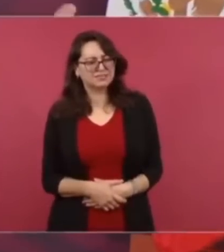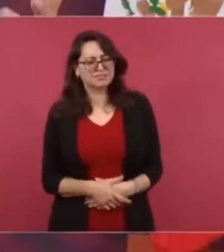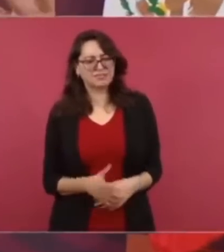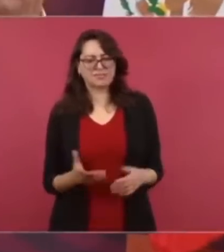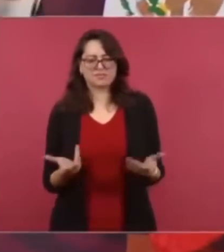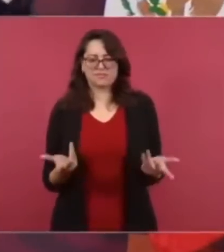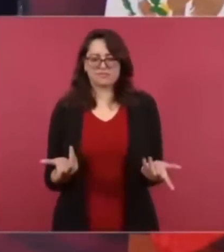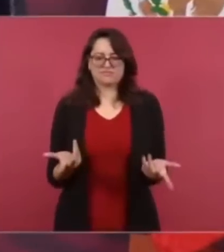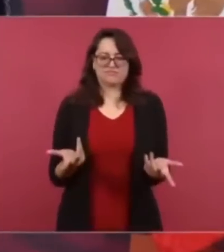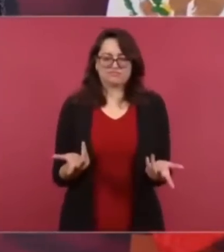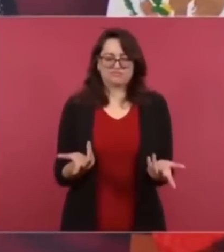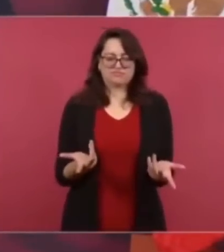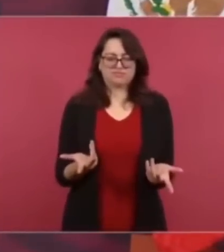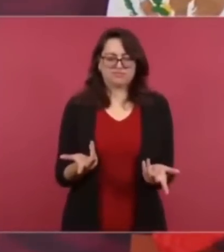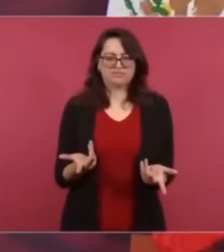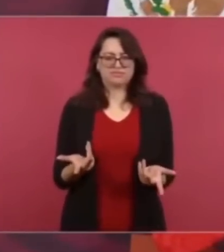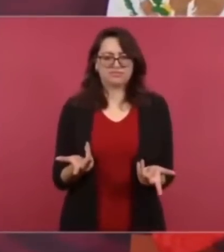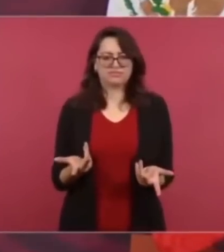tratando así,